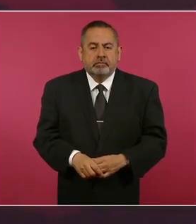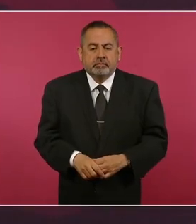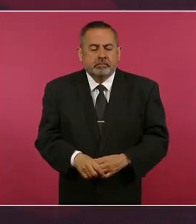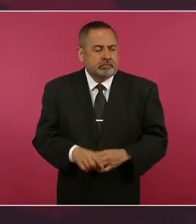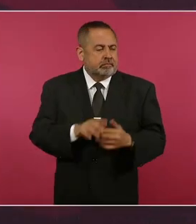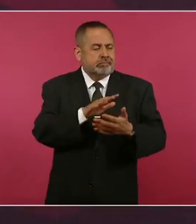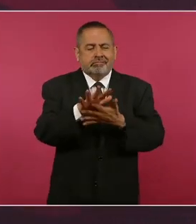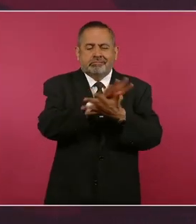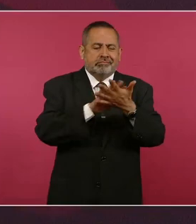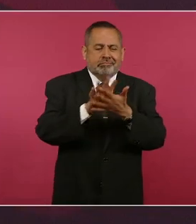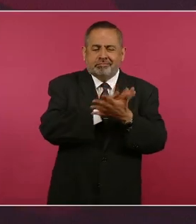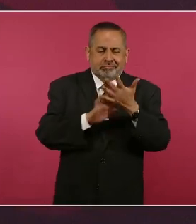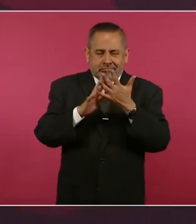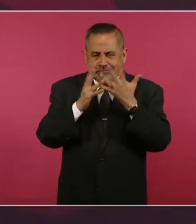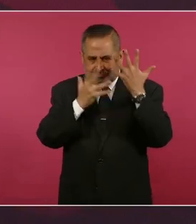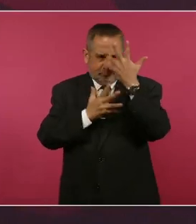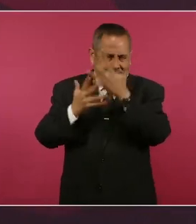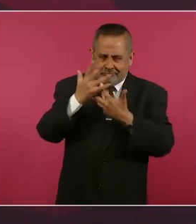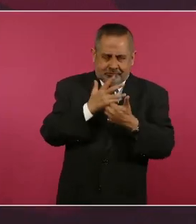tergiversado.